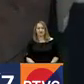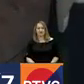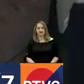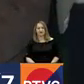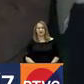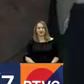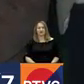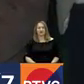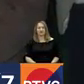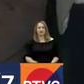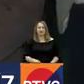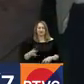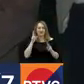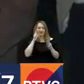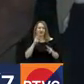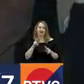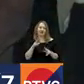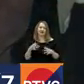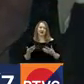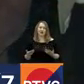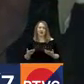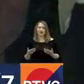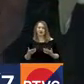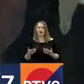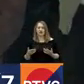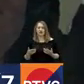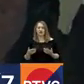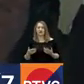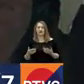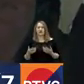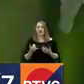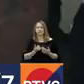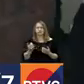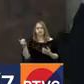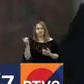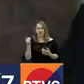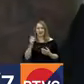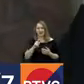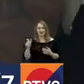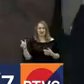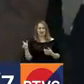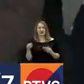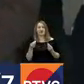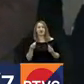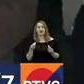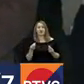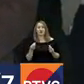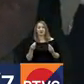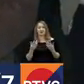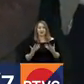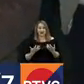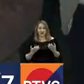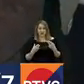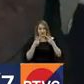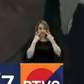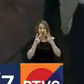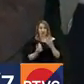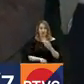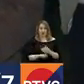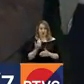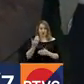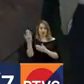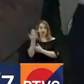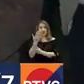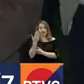plaza se veían como esa sala esa sala de venir es llena de gente con ganas de ver un nuevo contenido de ver nuestras